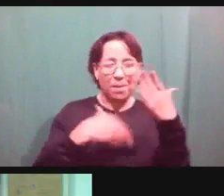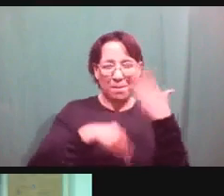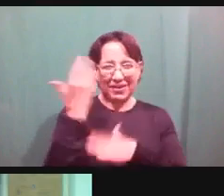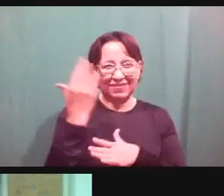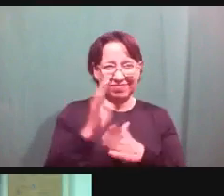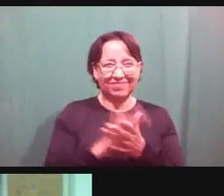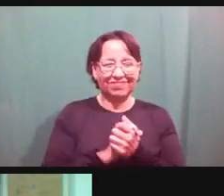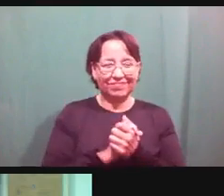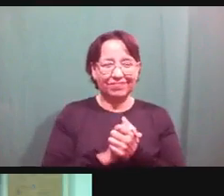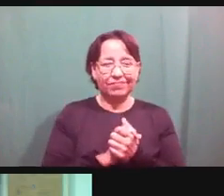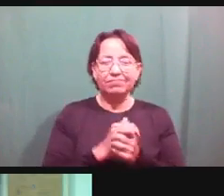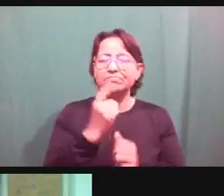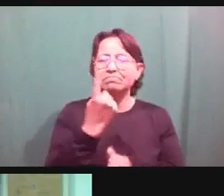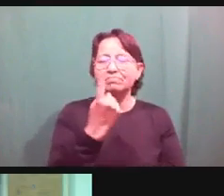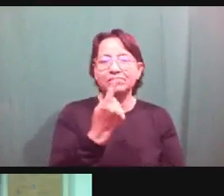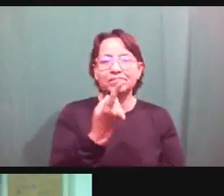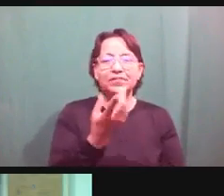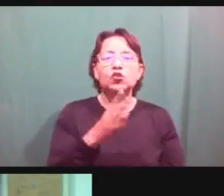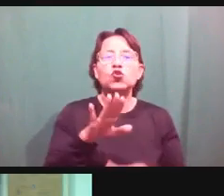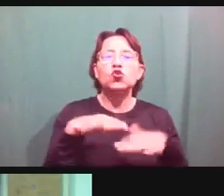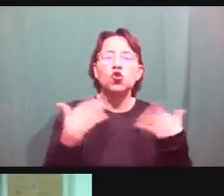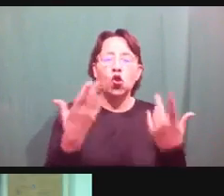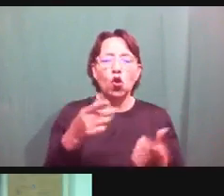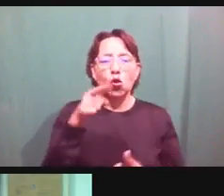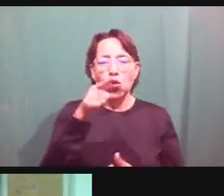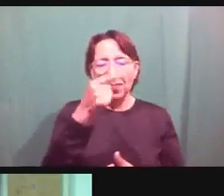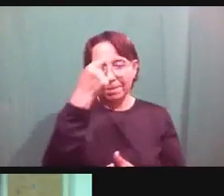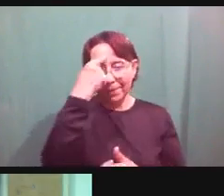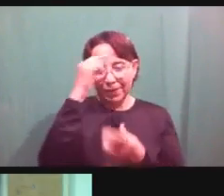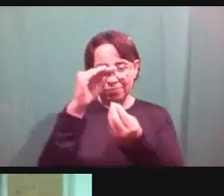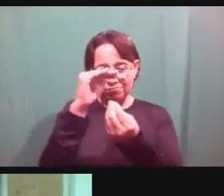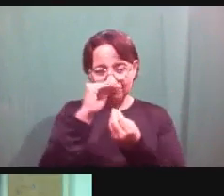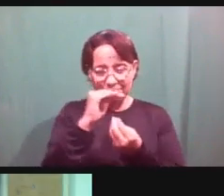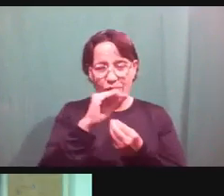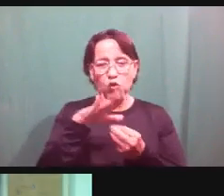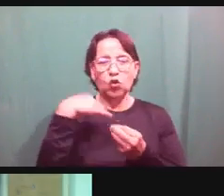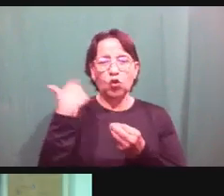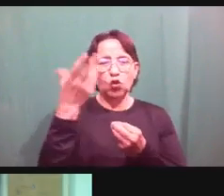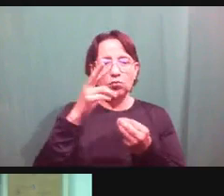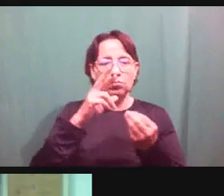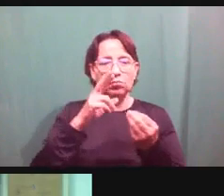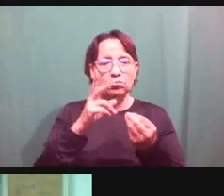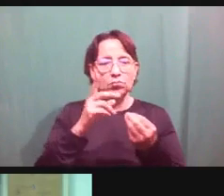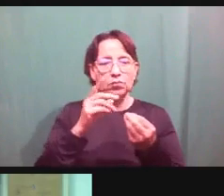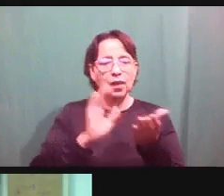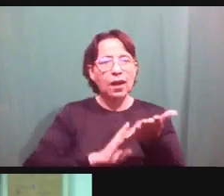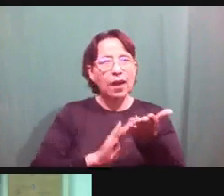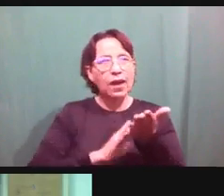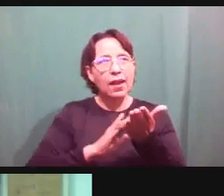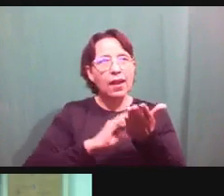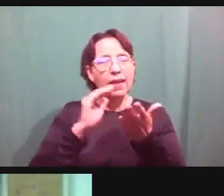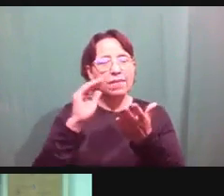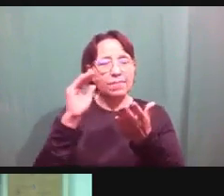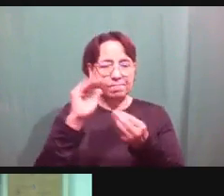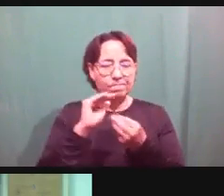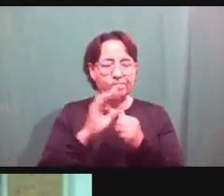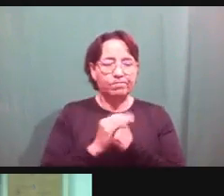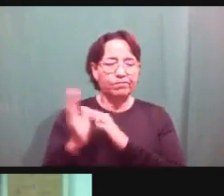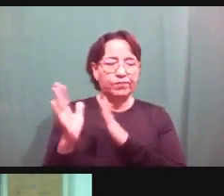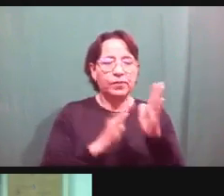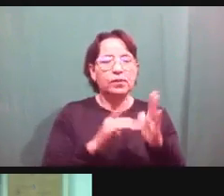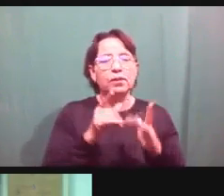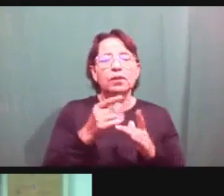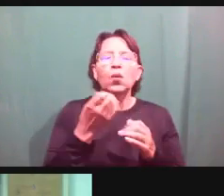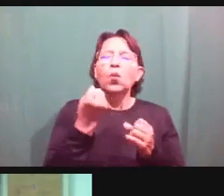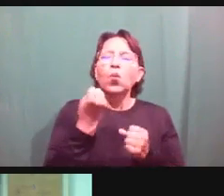sería, ¿cómo consideras que se protege y se restaura el patrimonio? Y la segunda sería, ¿cuánto crees